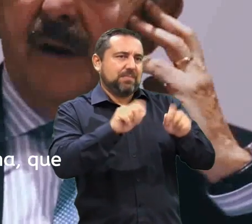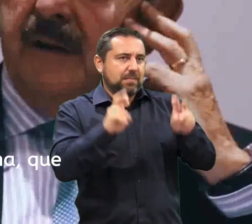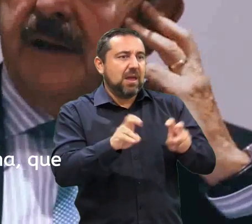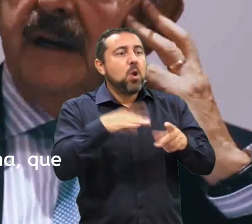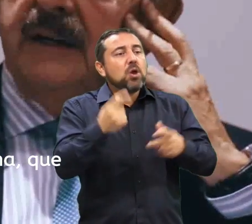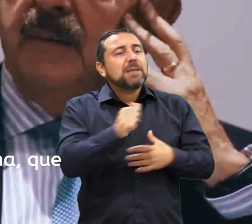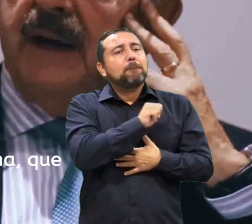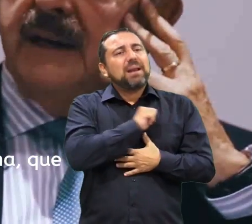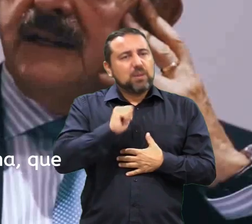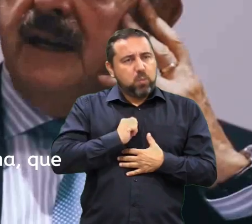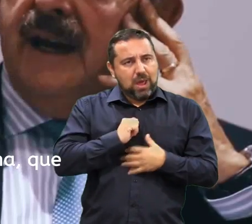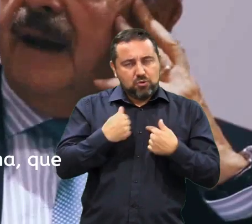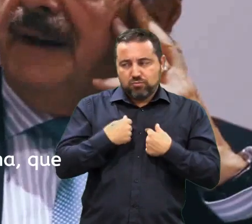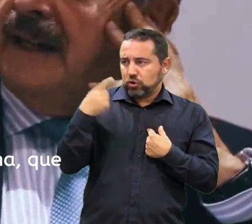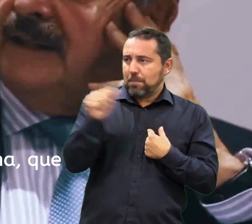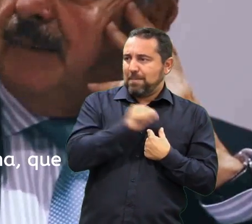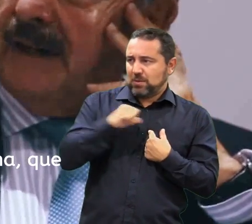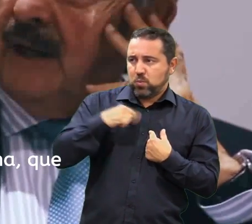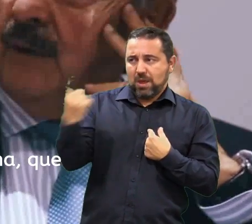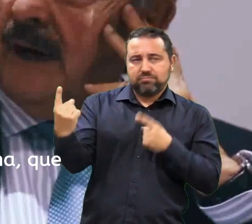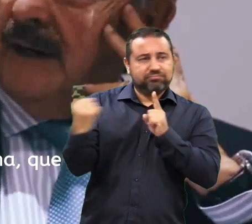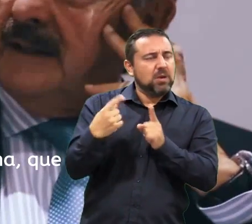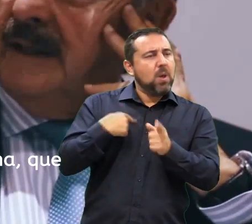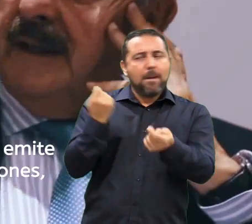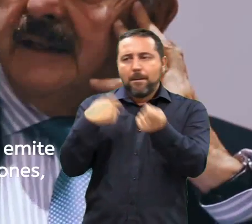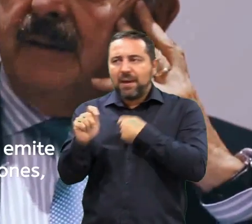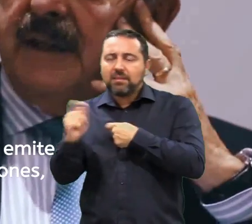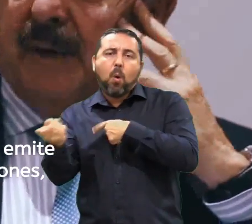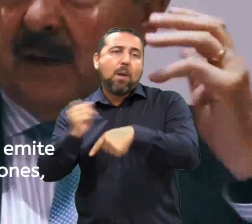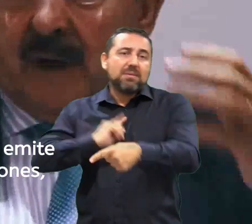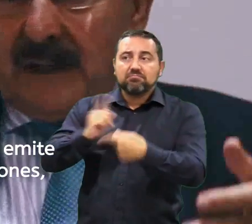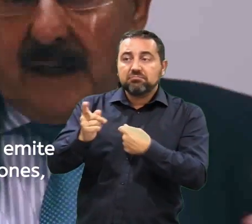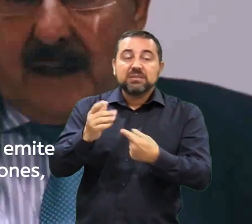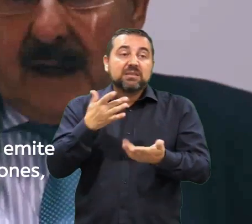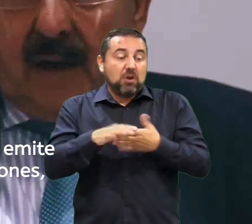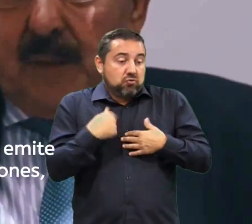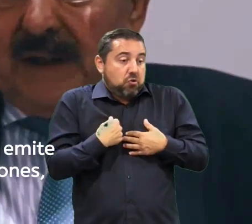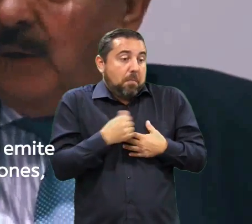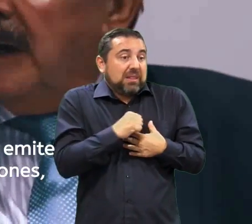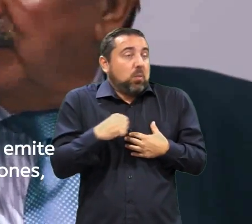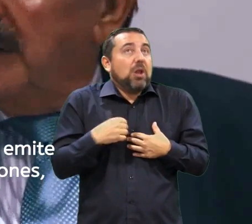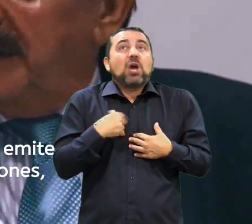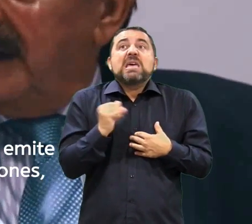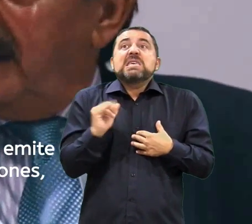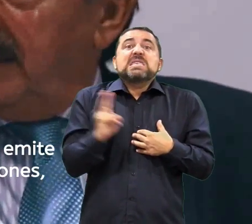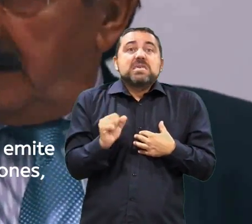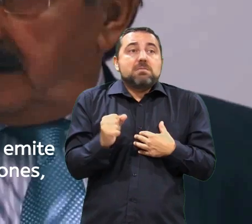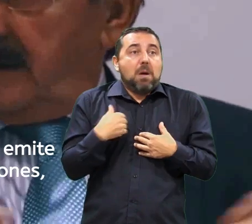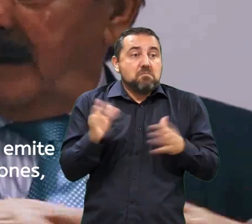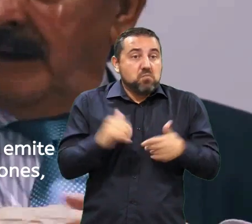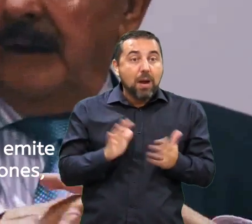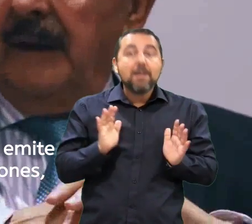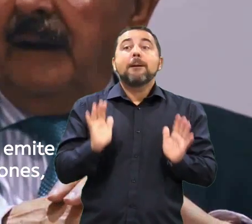por cerrar el tema, que es la venta entre particulares. Esa venta entre particulares, que claro, el particular no emite